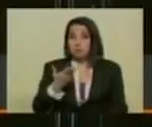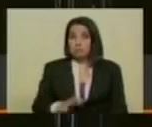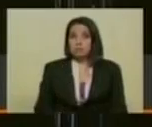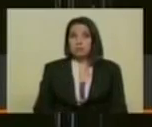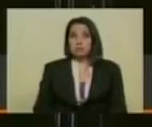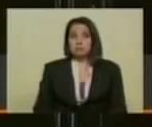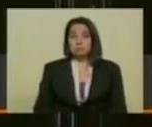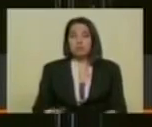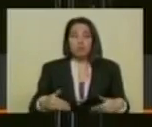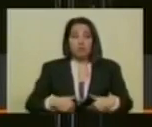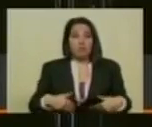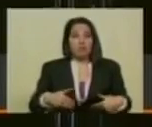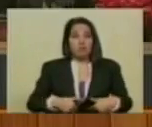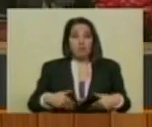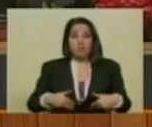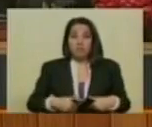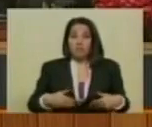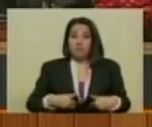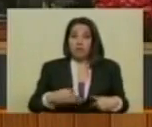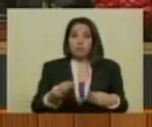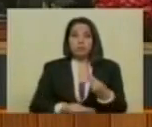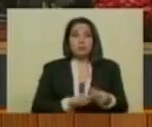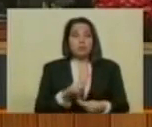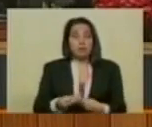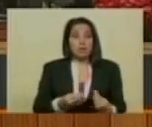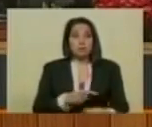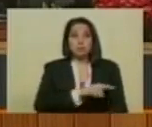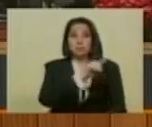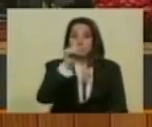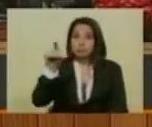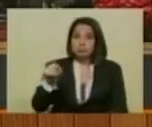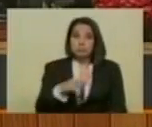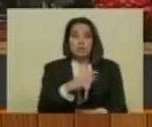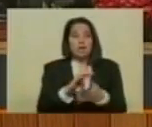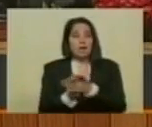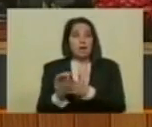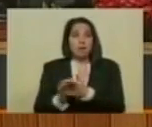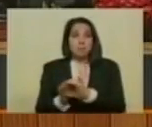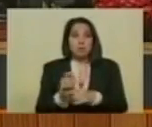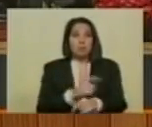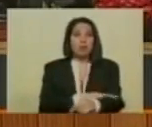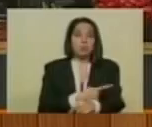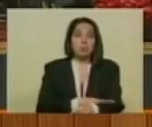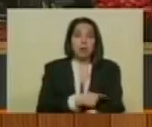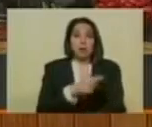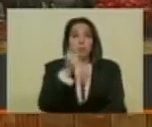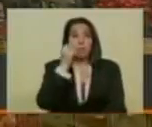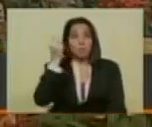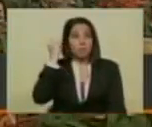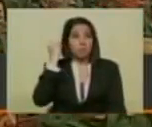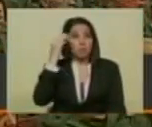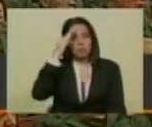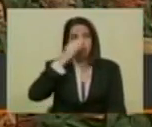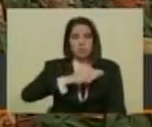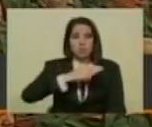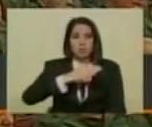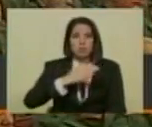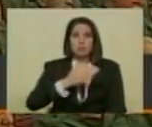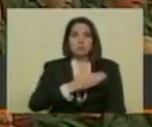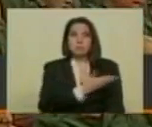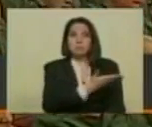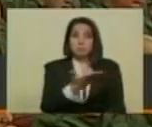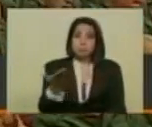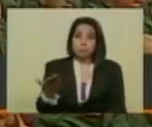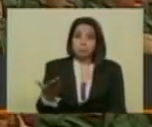todo el esfuerzo que he hecho, hermanos, camaradas, hermanas, oficiales de nuestra amada Fuerza Armada